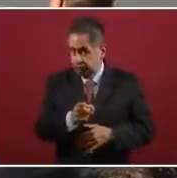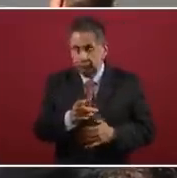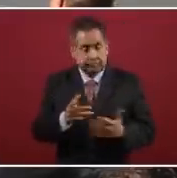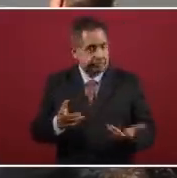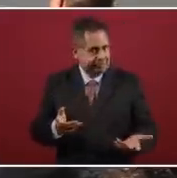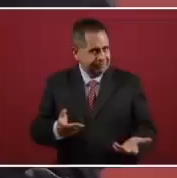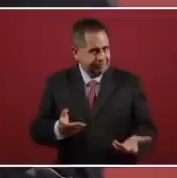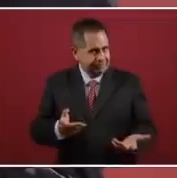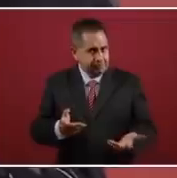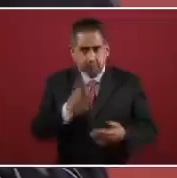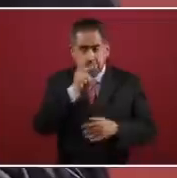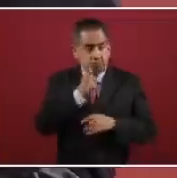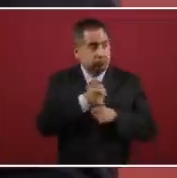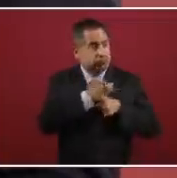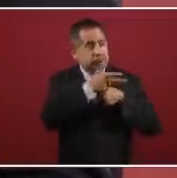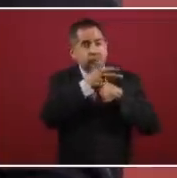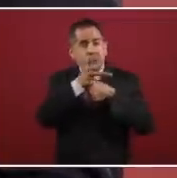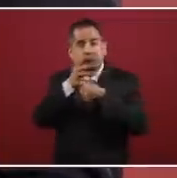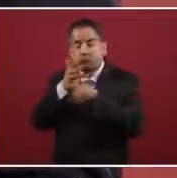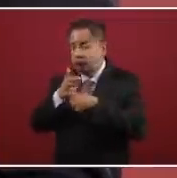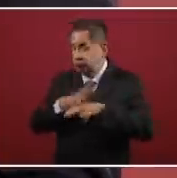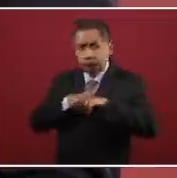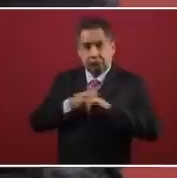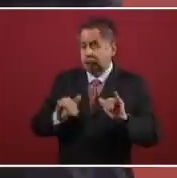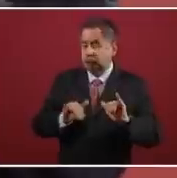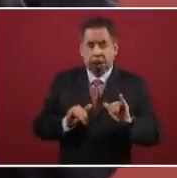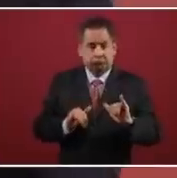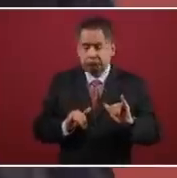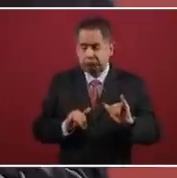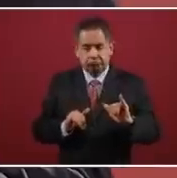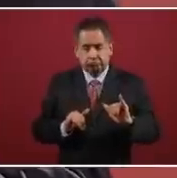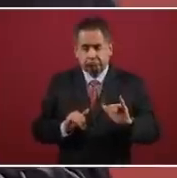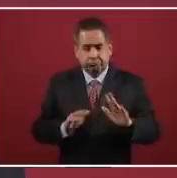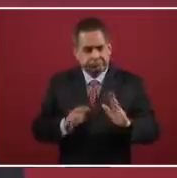no pueden filmar nada, no pueden